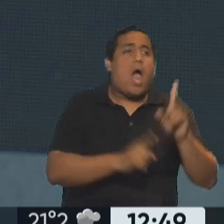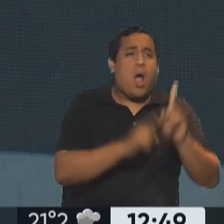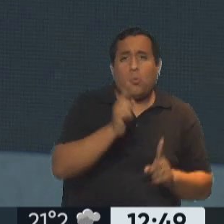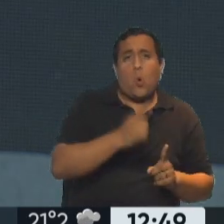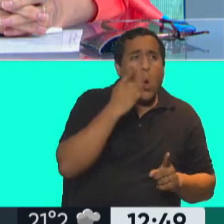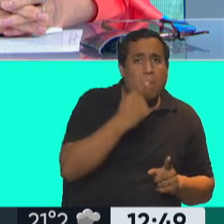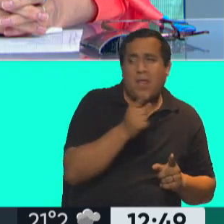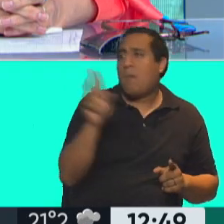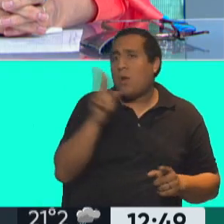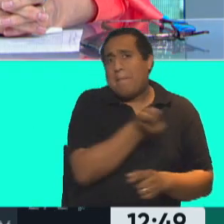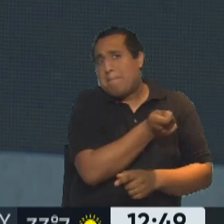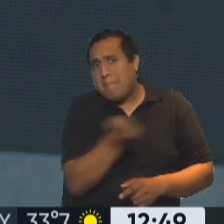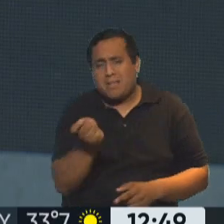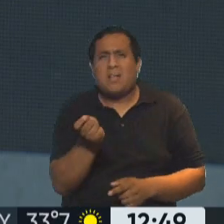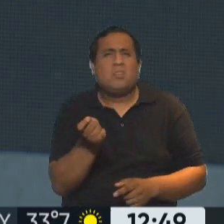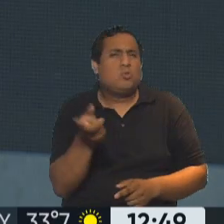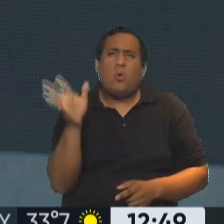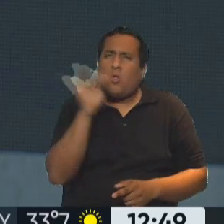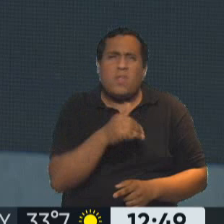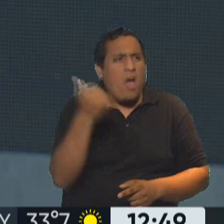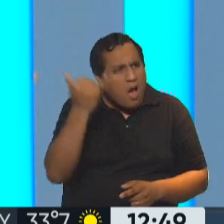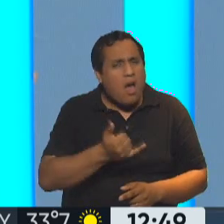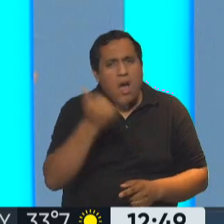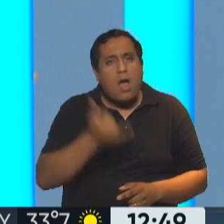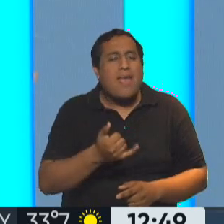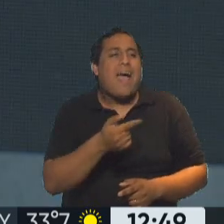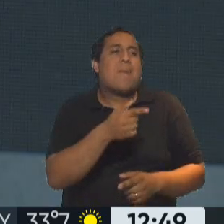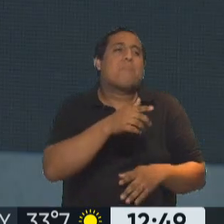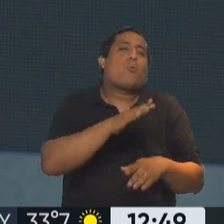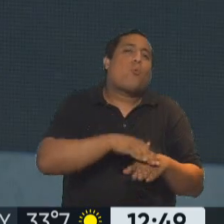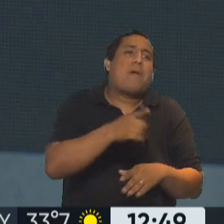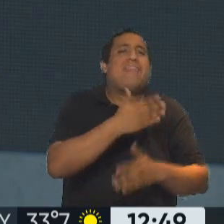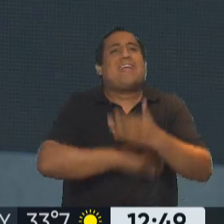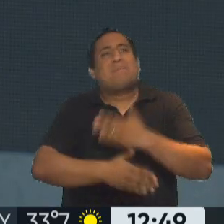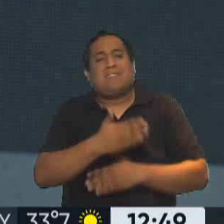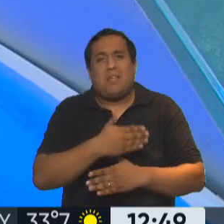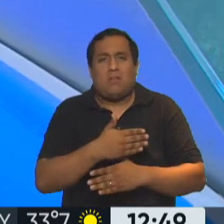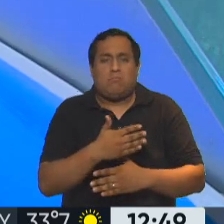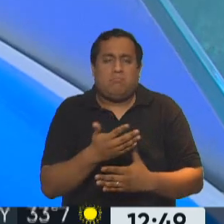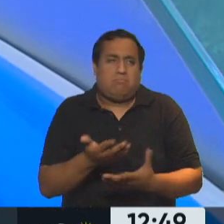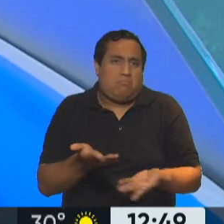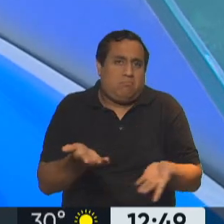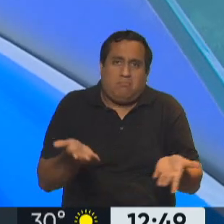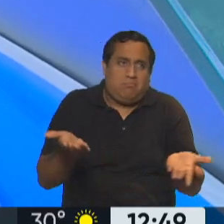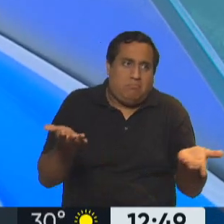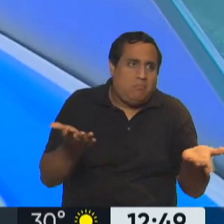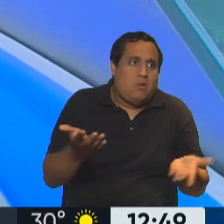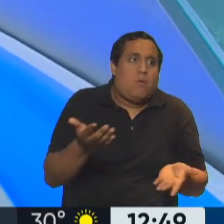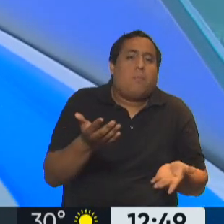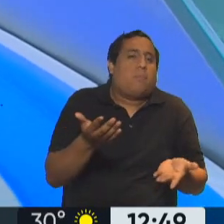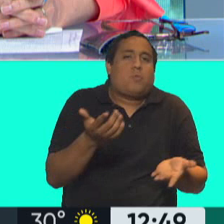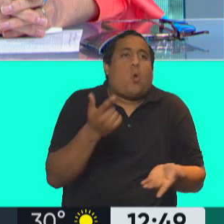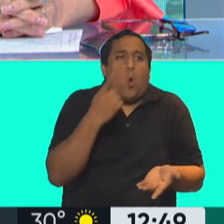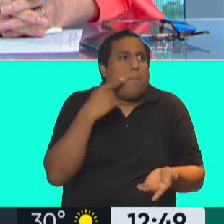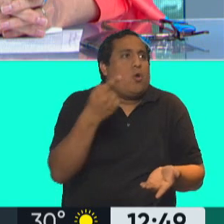todos los días conocemos un caso digo exculparlo por ese lado es injusto con bueno el resto de los hombres por